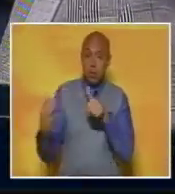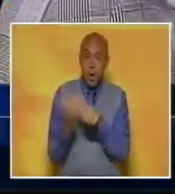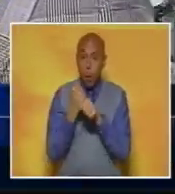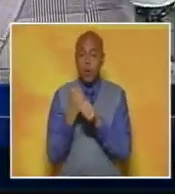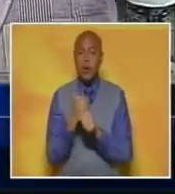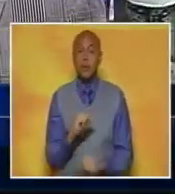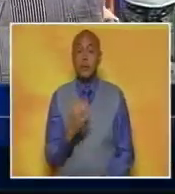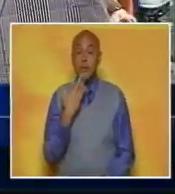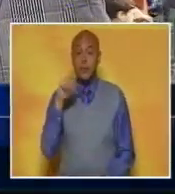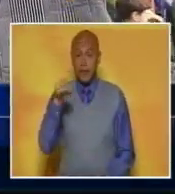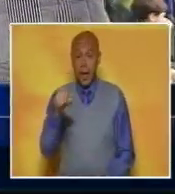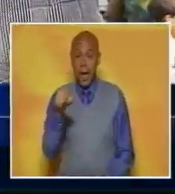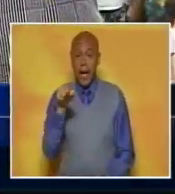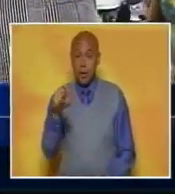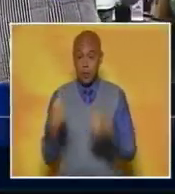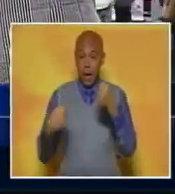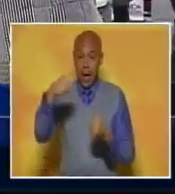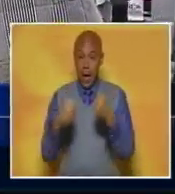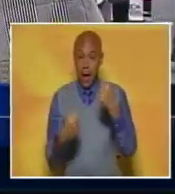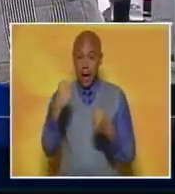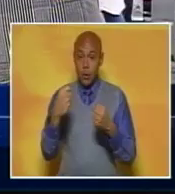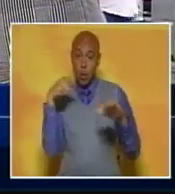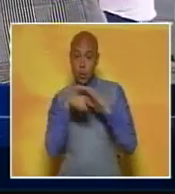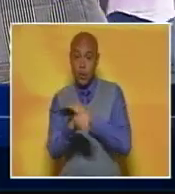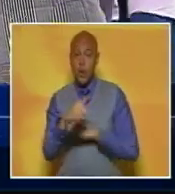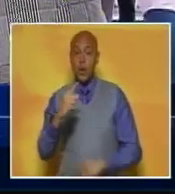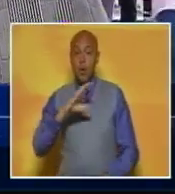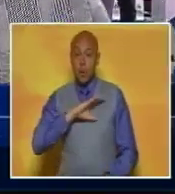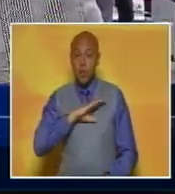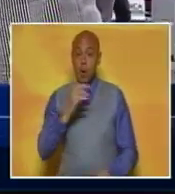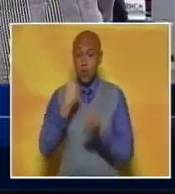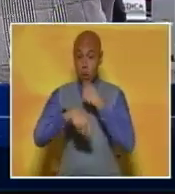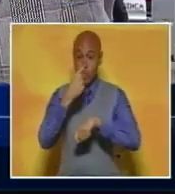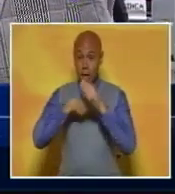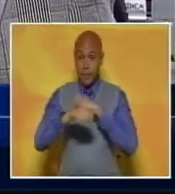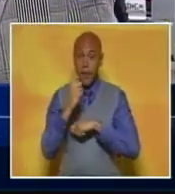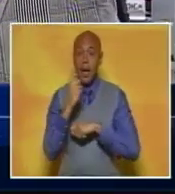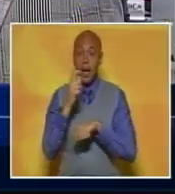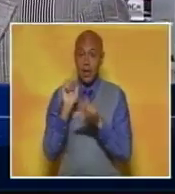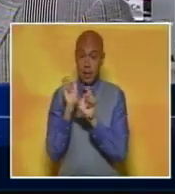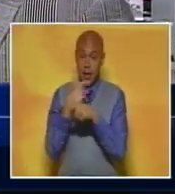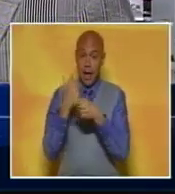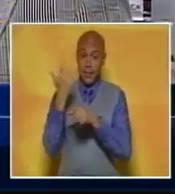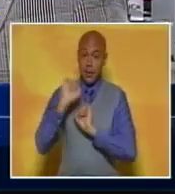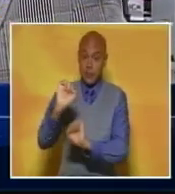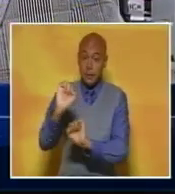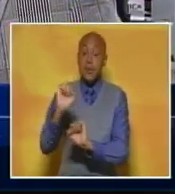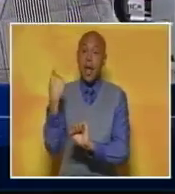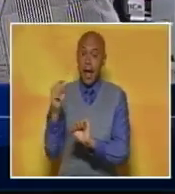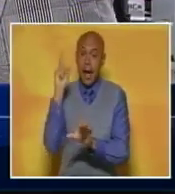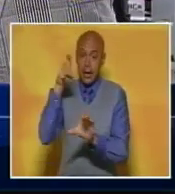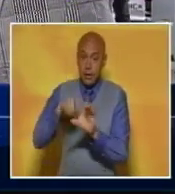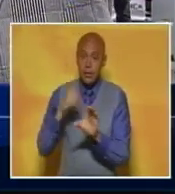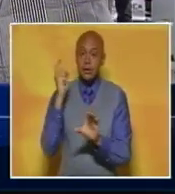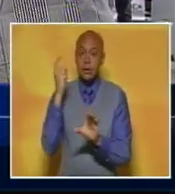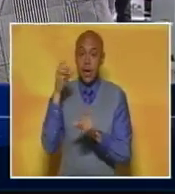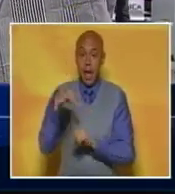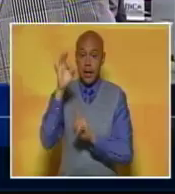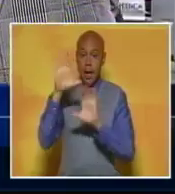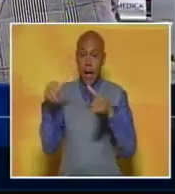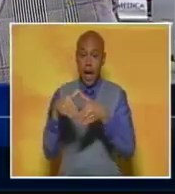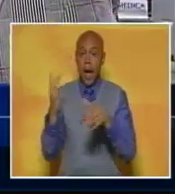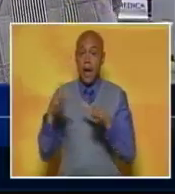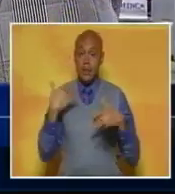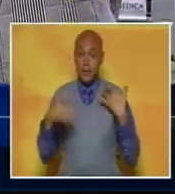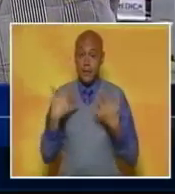clínica móvil es un programa que pertenece a la Sociedad Anticancerosa de Venezuela y entra dentro de las actividades preventivas. Nosotros estamos reactivando